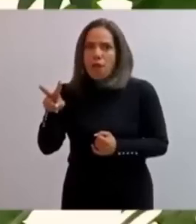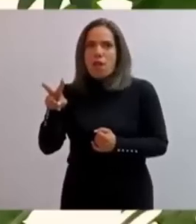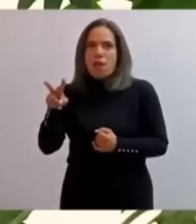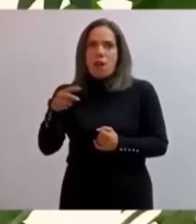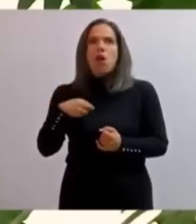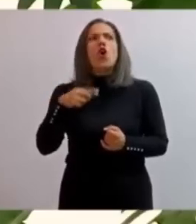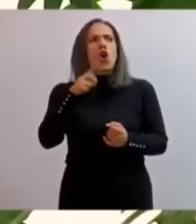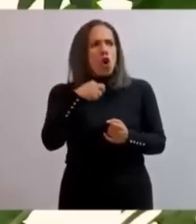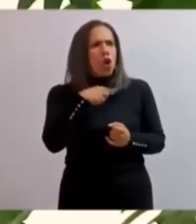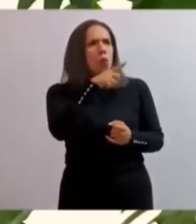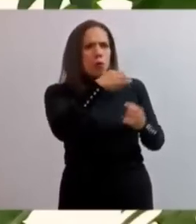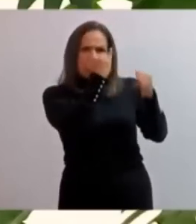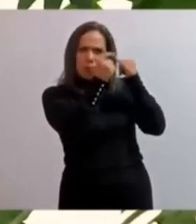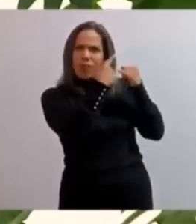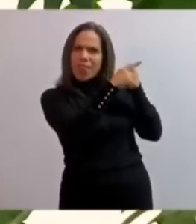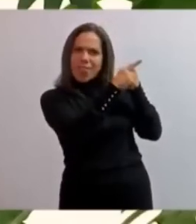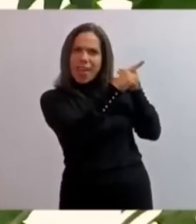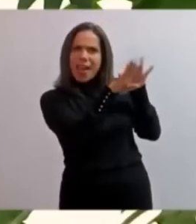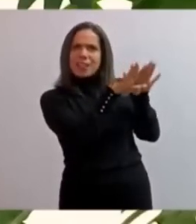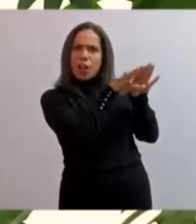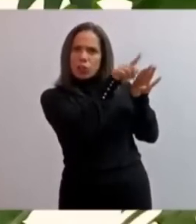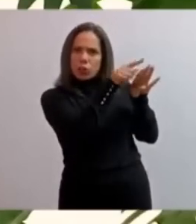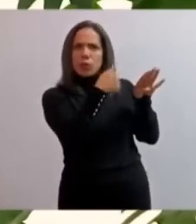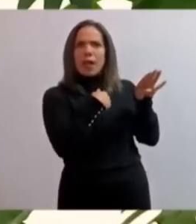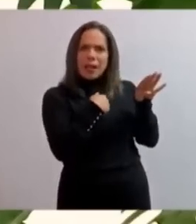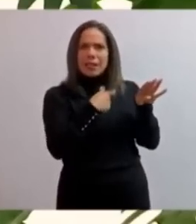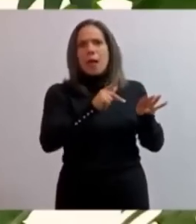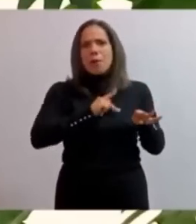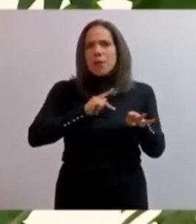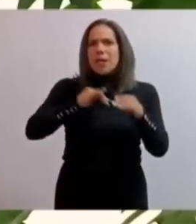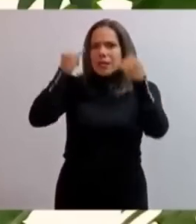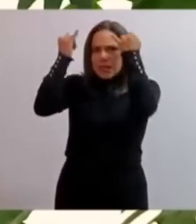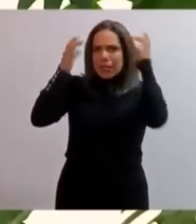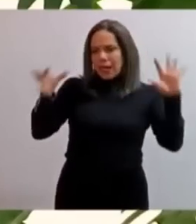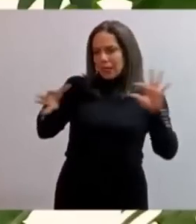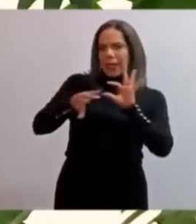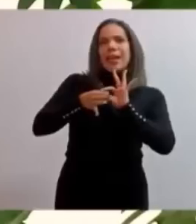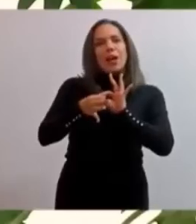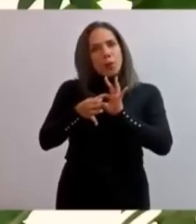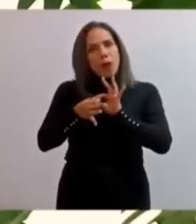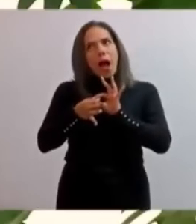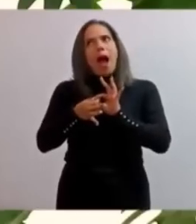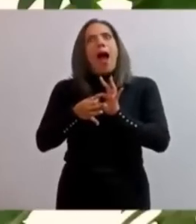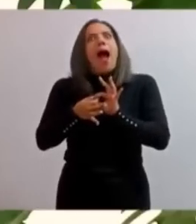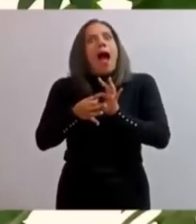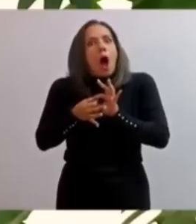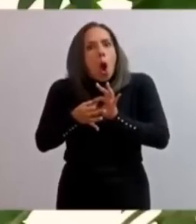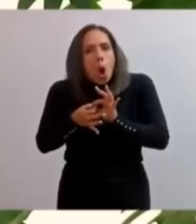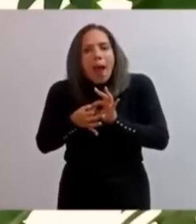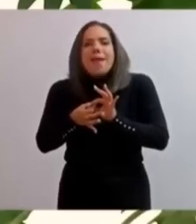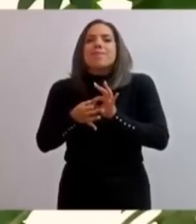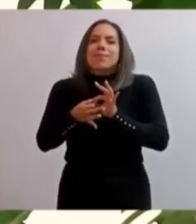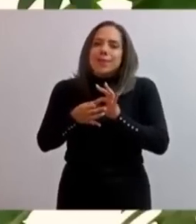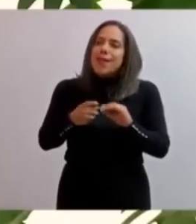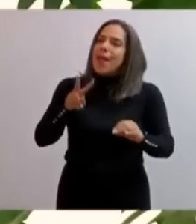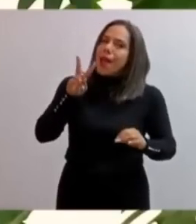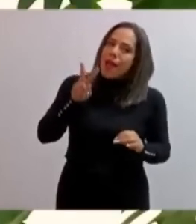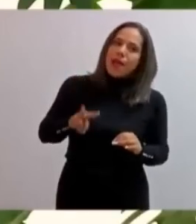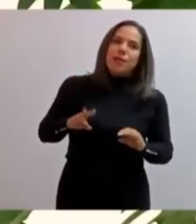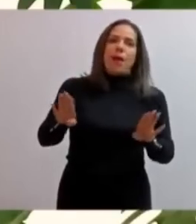de encuentro. Yo pienso que si en la escuela logramos que el conjunto de maestros